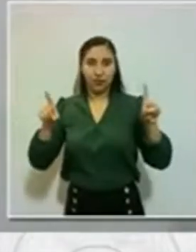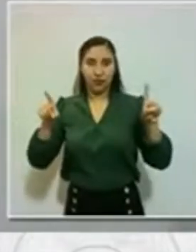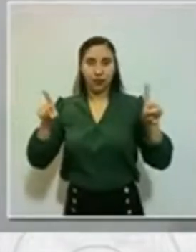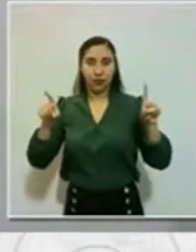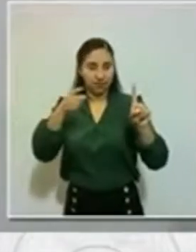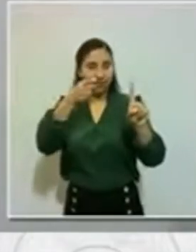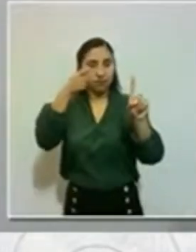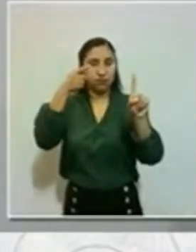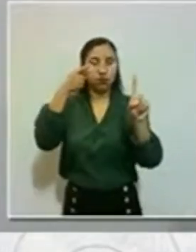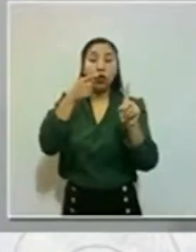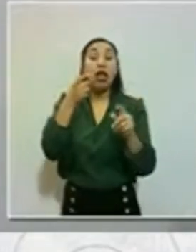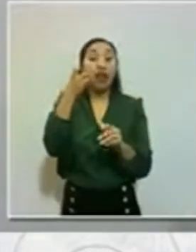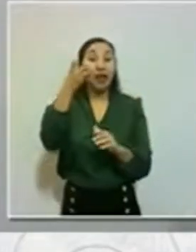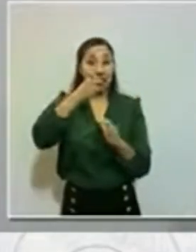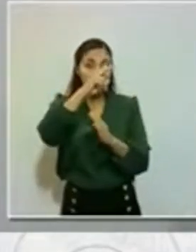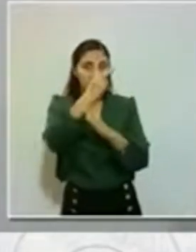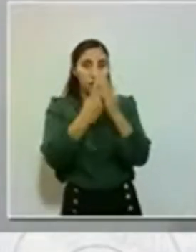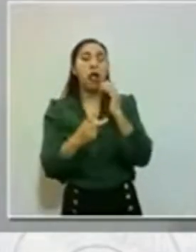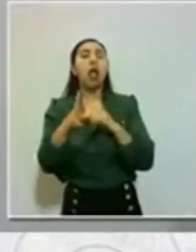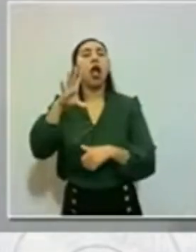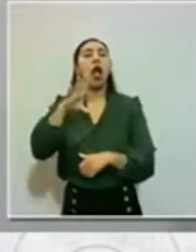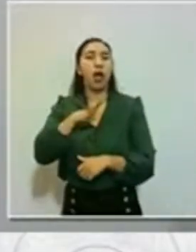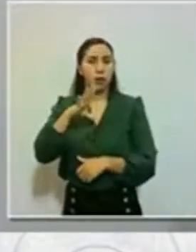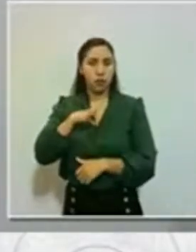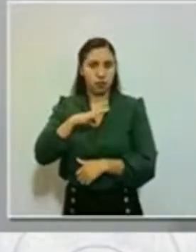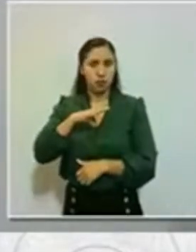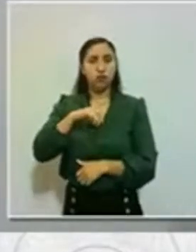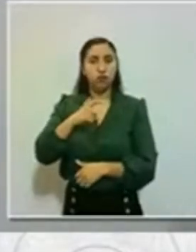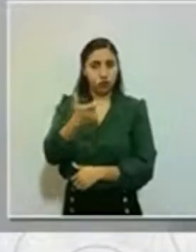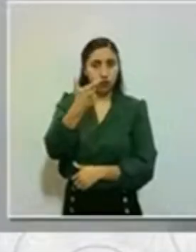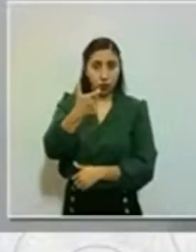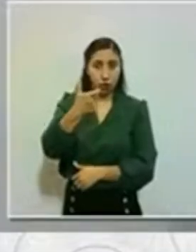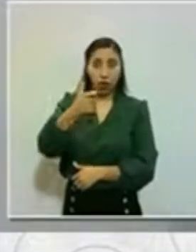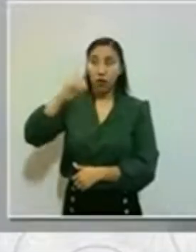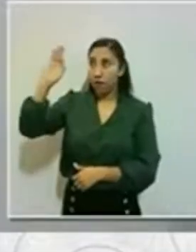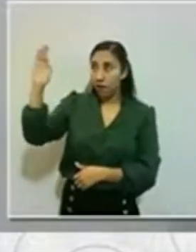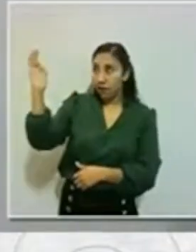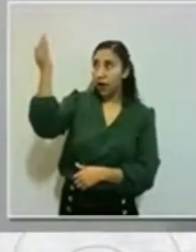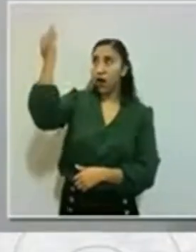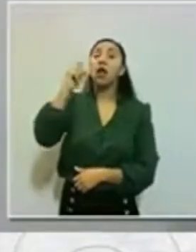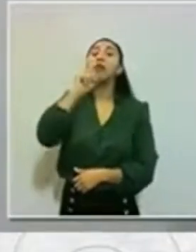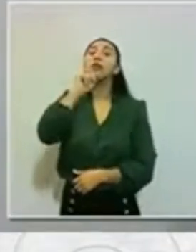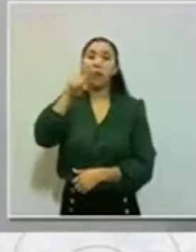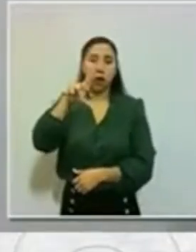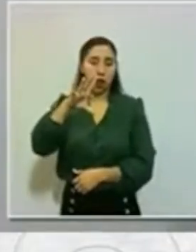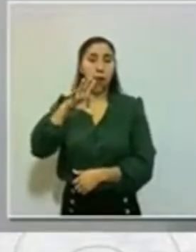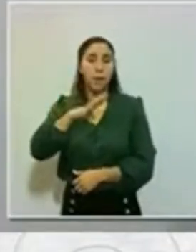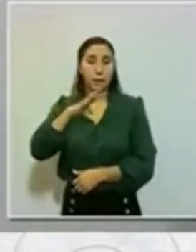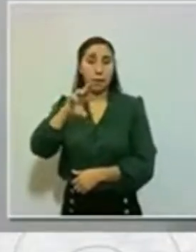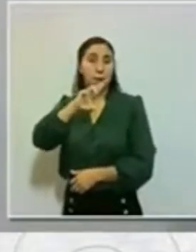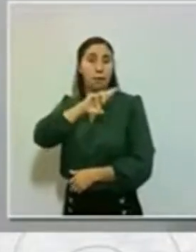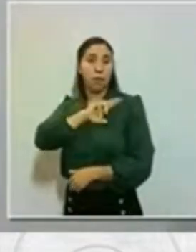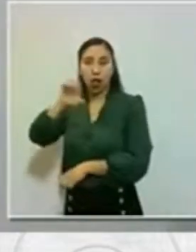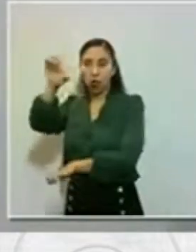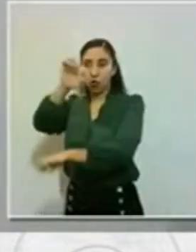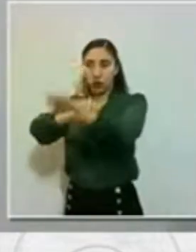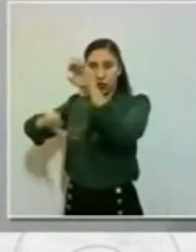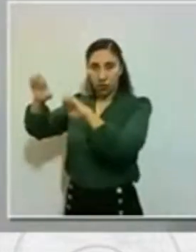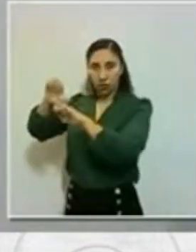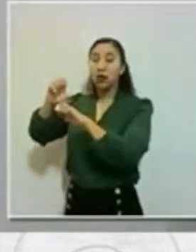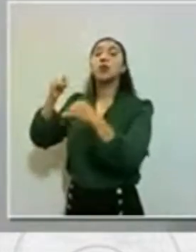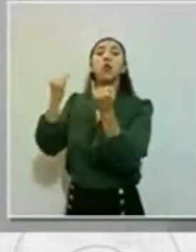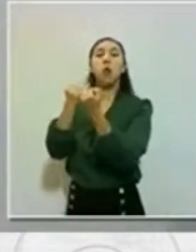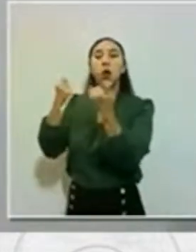Aquí hay que decirlo, en este plan hay recursos federales, hay recursos mixtos de empresas privadas también, y hay